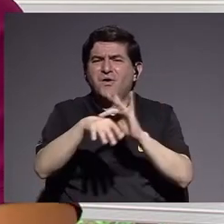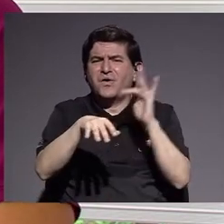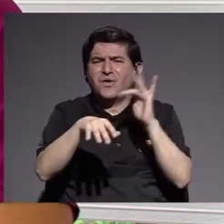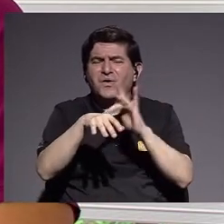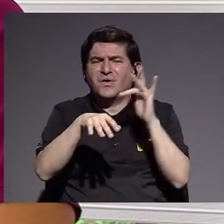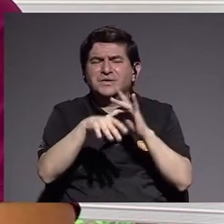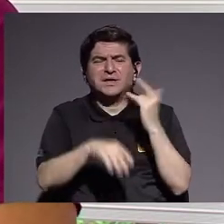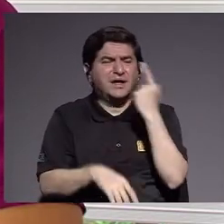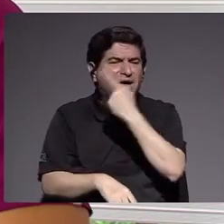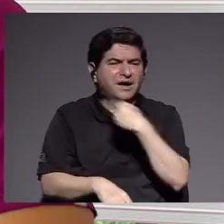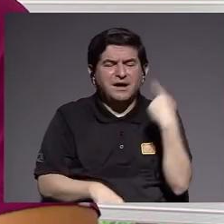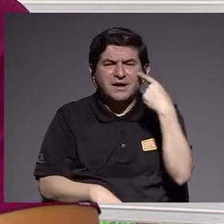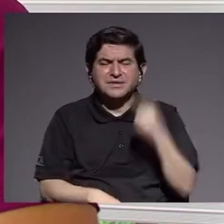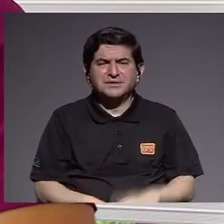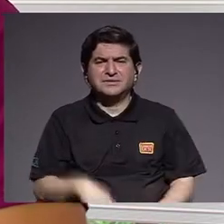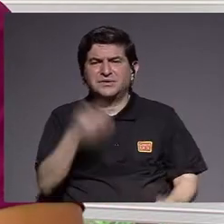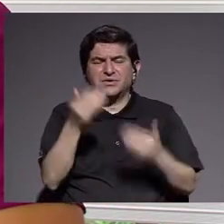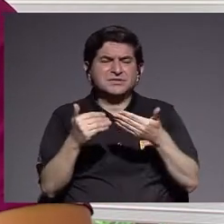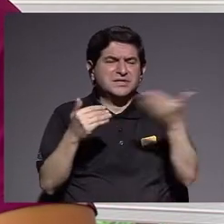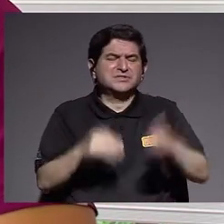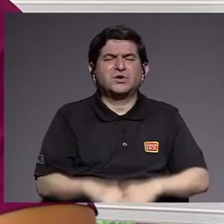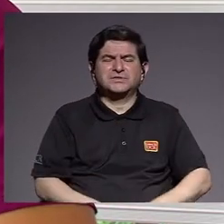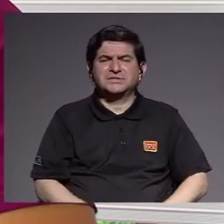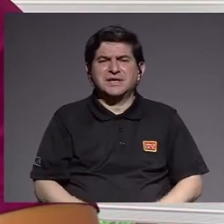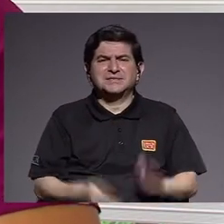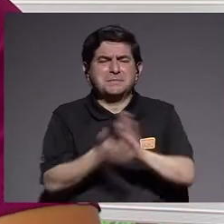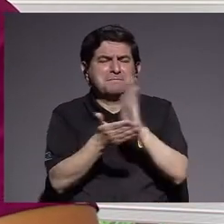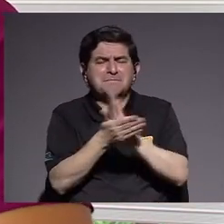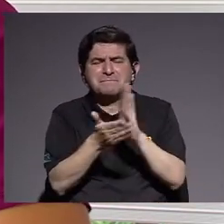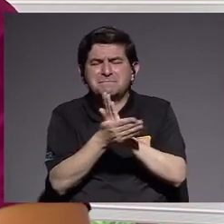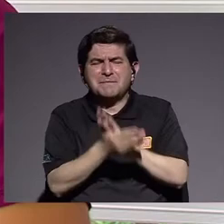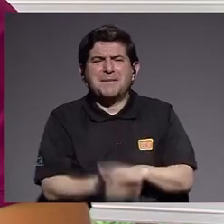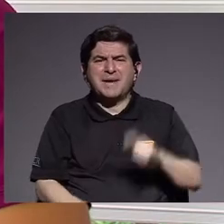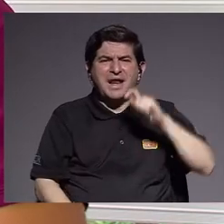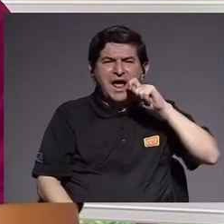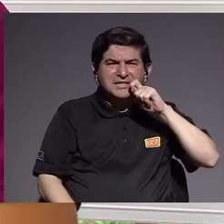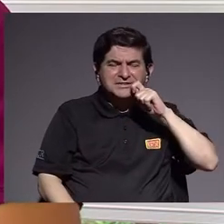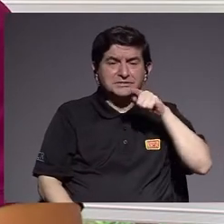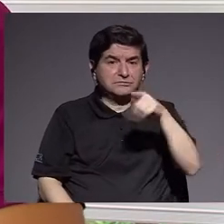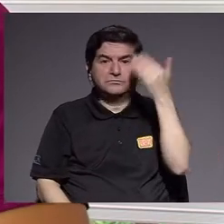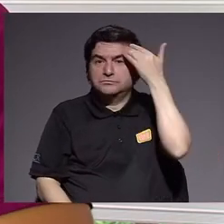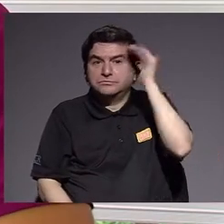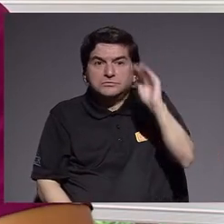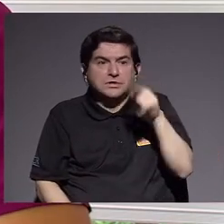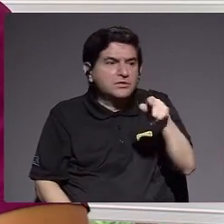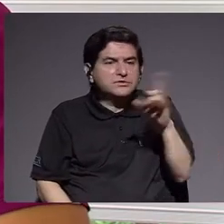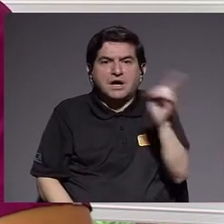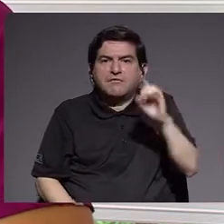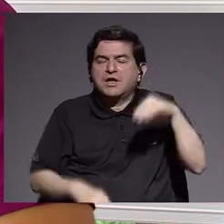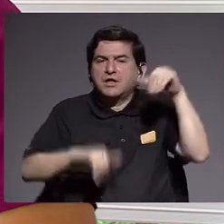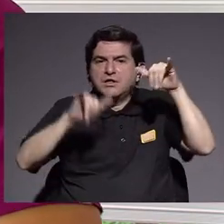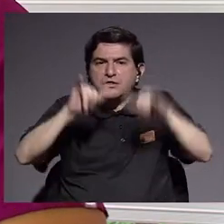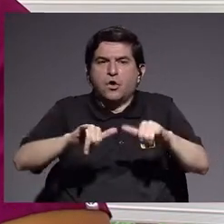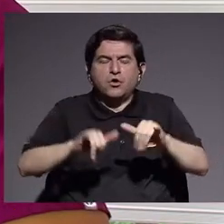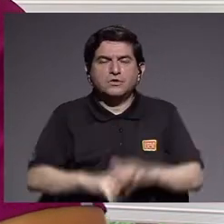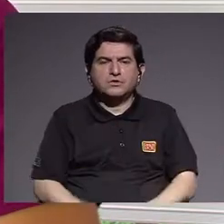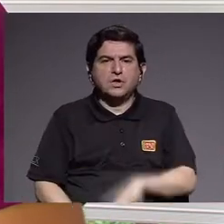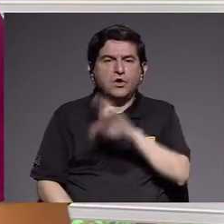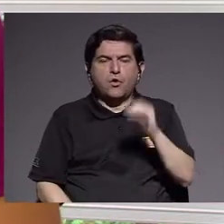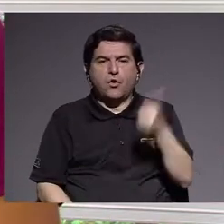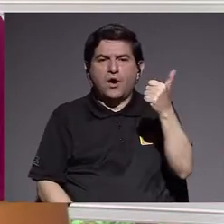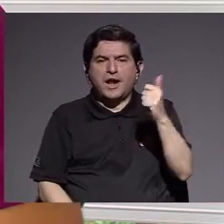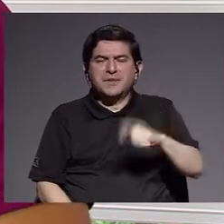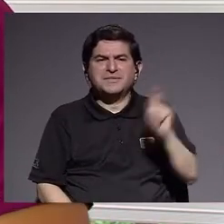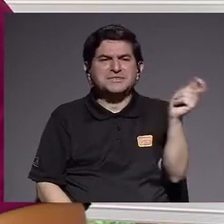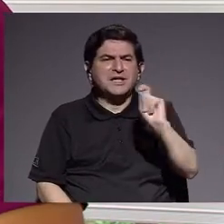todo este tipo de cosas usted no sabe dónde el papel no sabe el lapicero donde el curso el tanto entonces está permitiendo la entrada a gente que ha dicho para